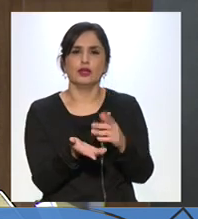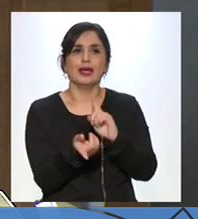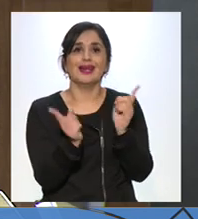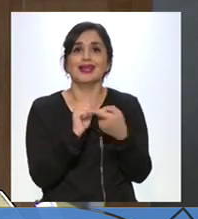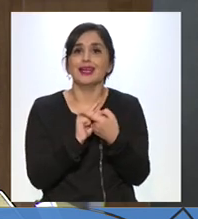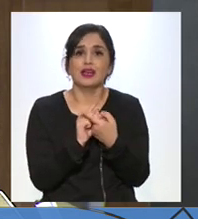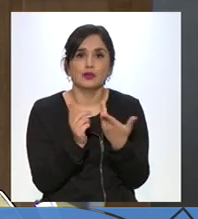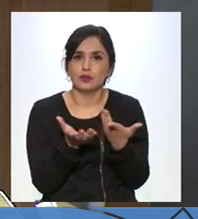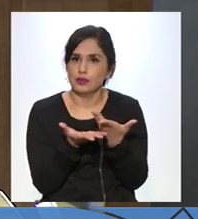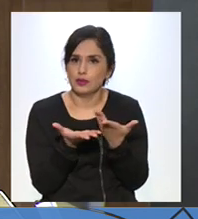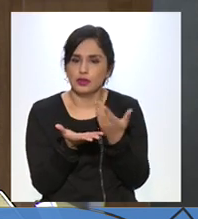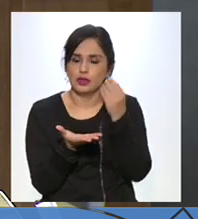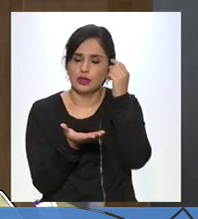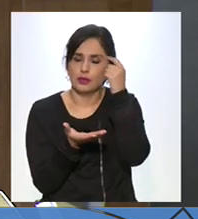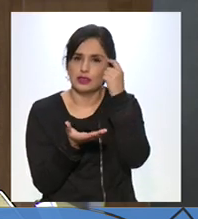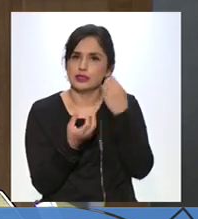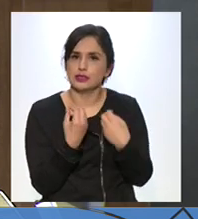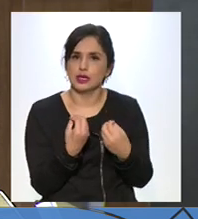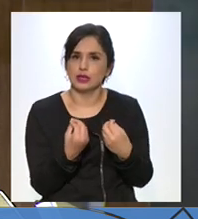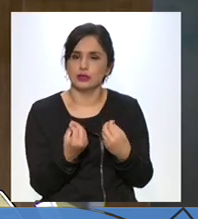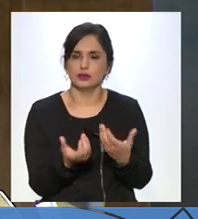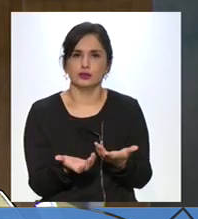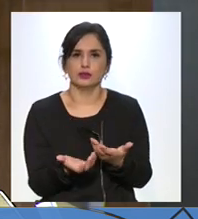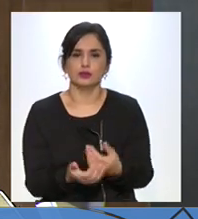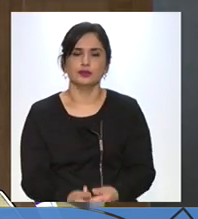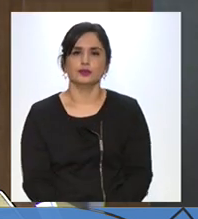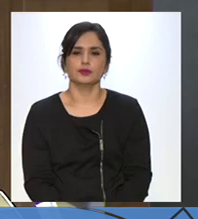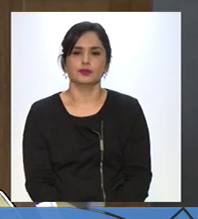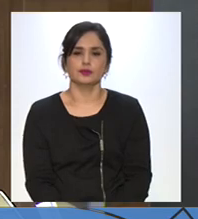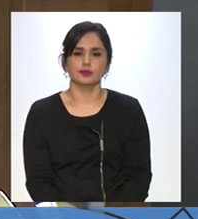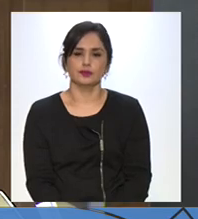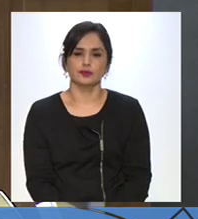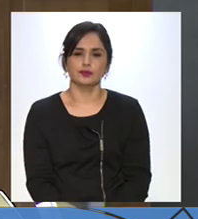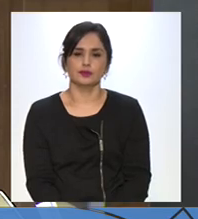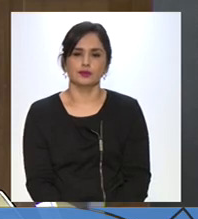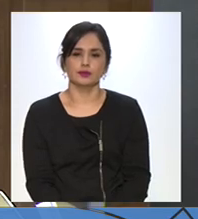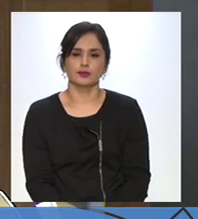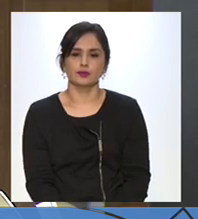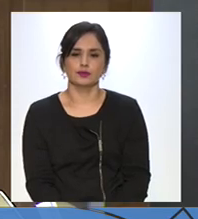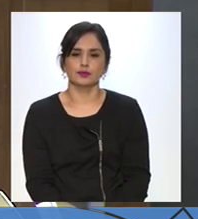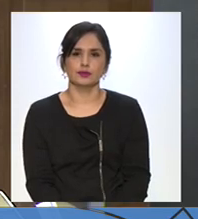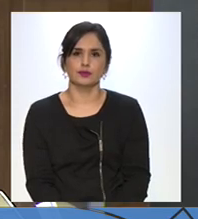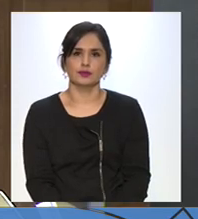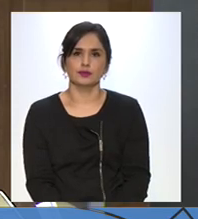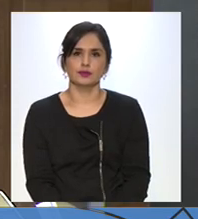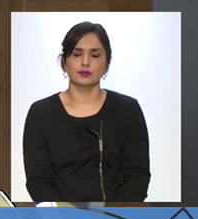bien sostenido. ¿Cuáles son los efectos que se esperan respecto a ese?